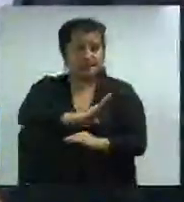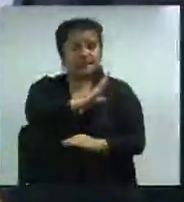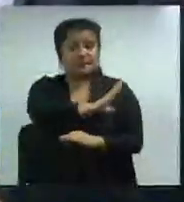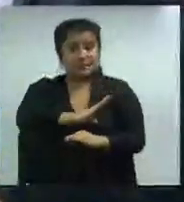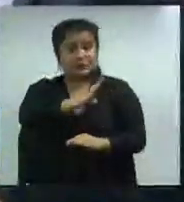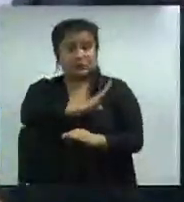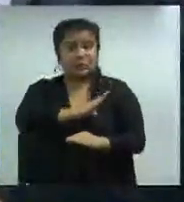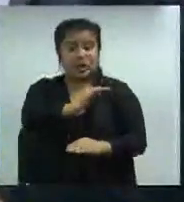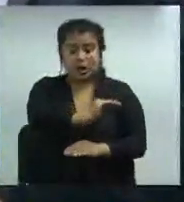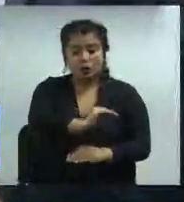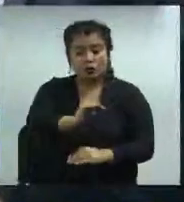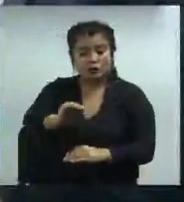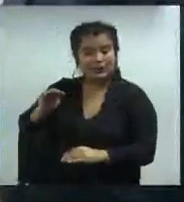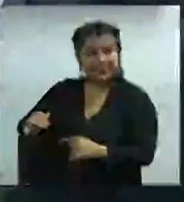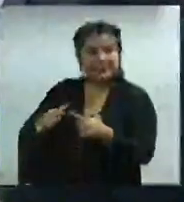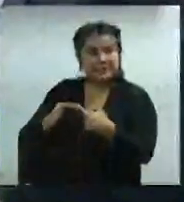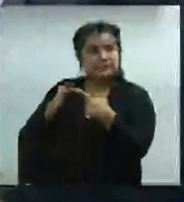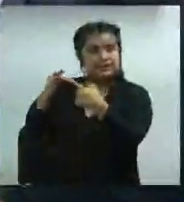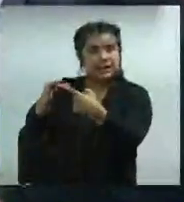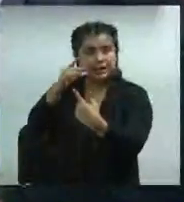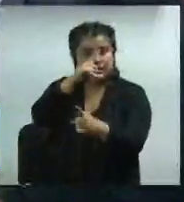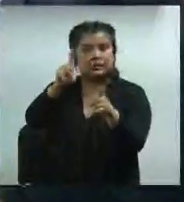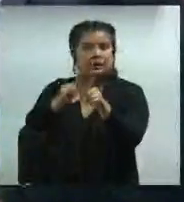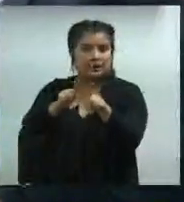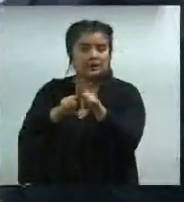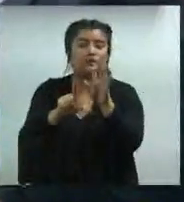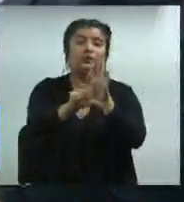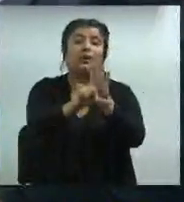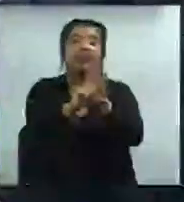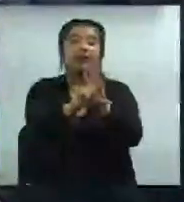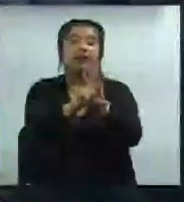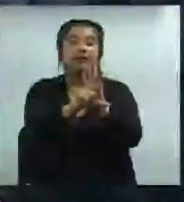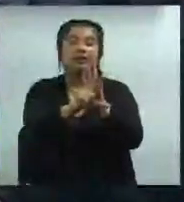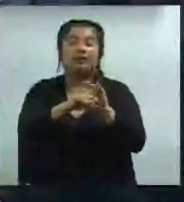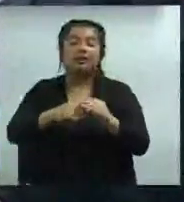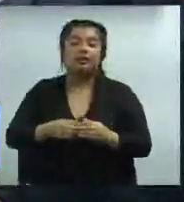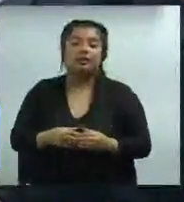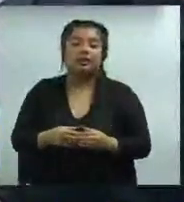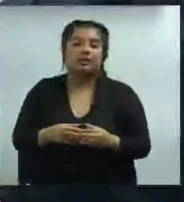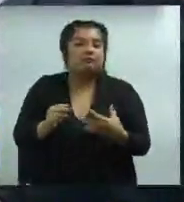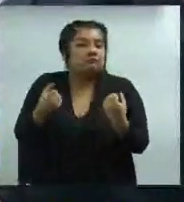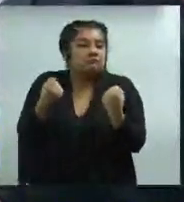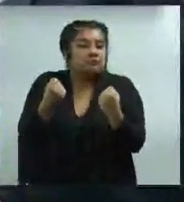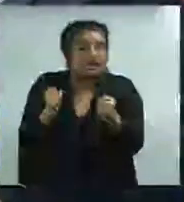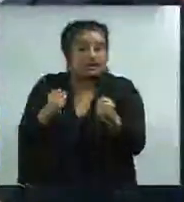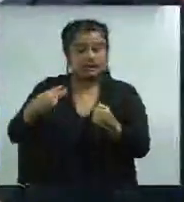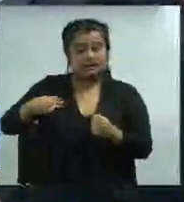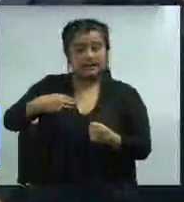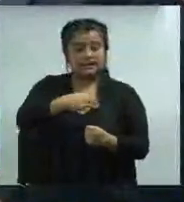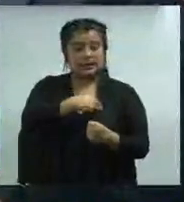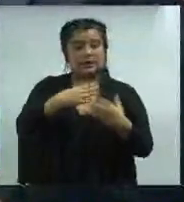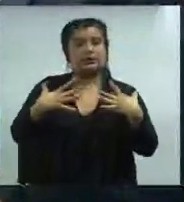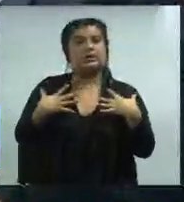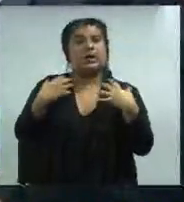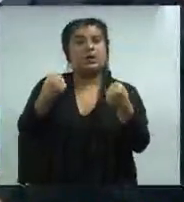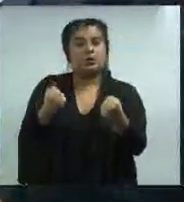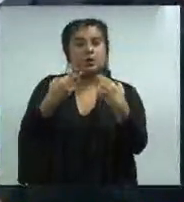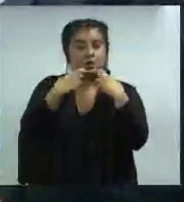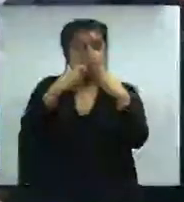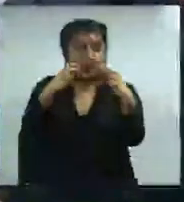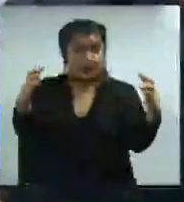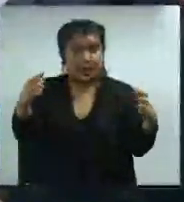a nuestros niños especialmente, y que es una ley que va a hacer que el Ministerio de Salud Pública